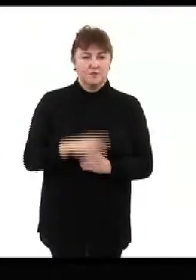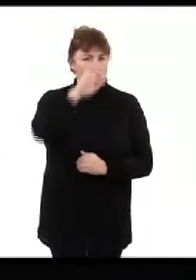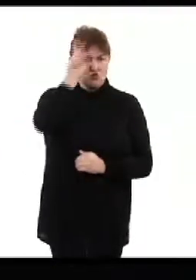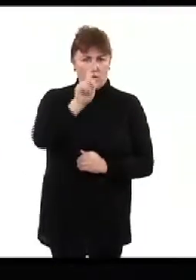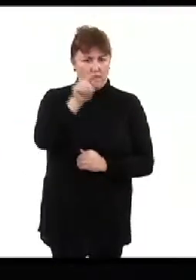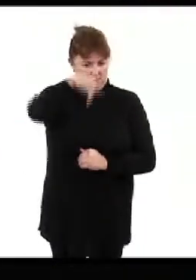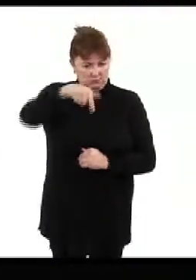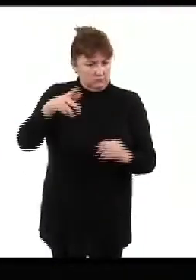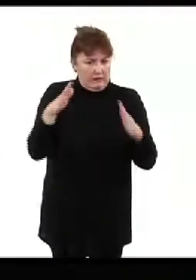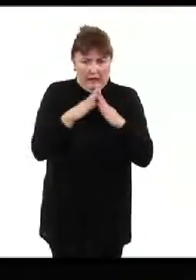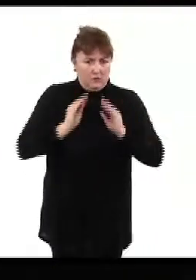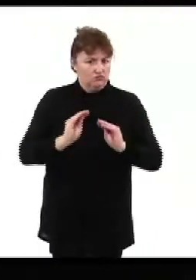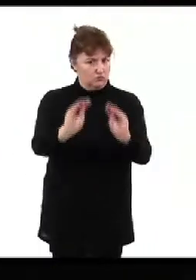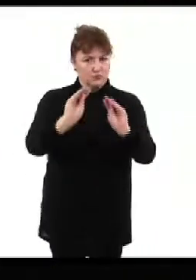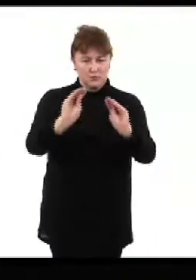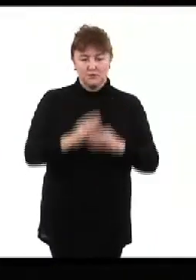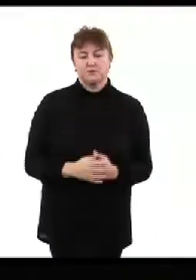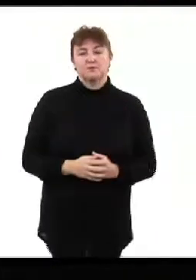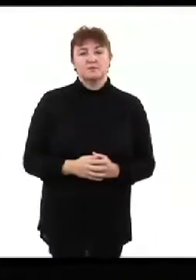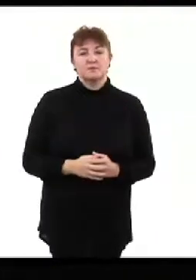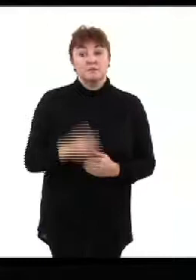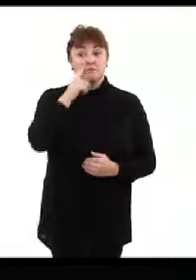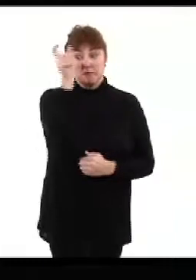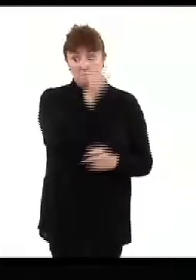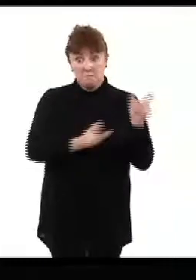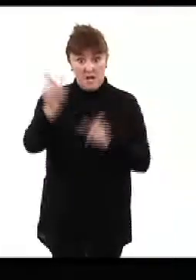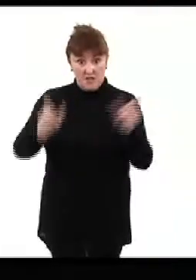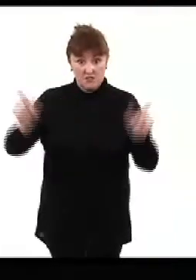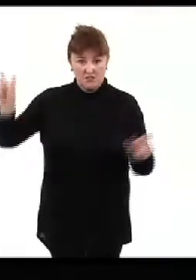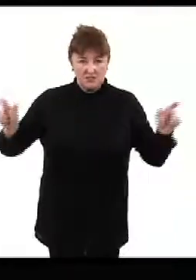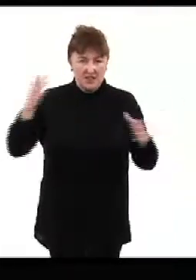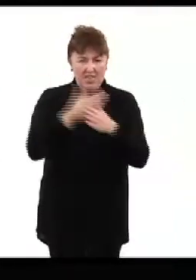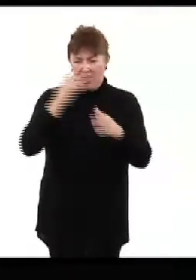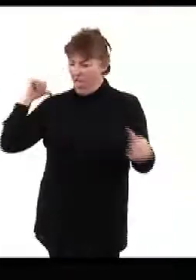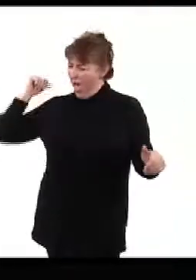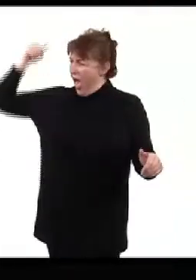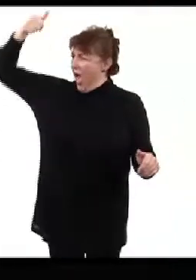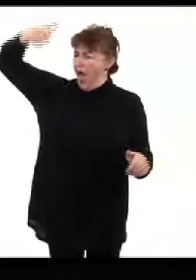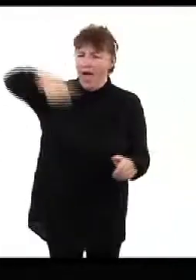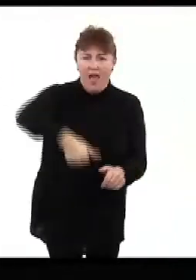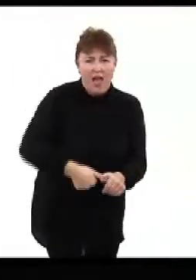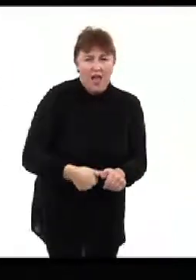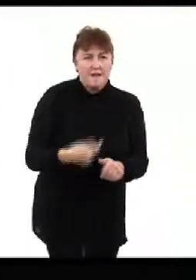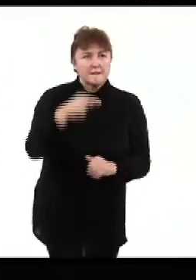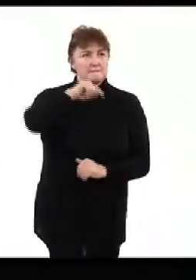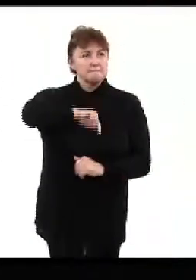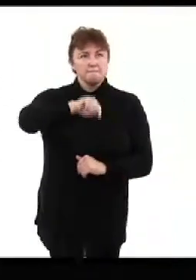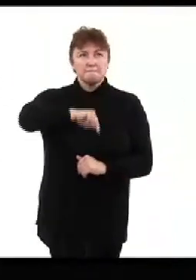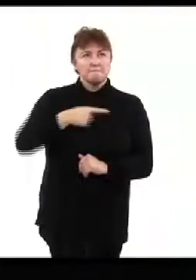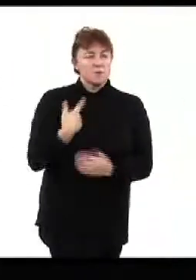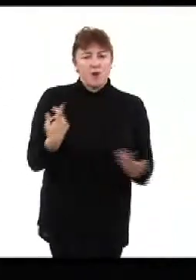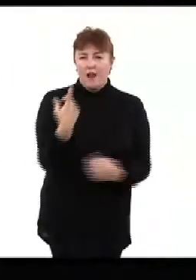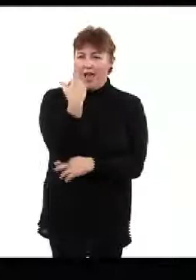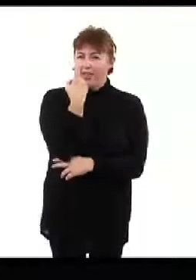en vuestra casa. Los seres humanos, desde el principio de la historia, han sentido la necesidad